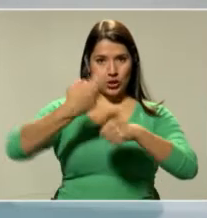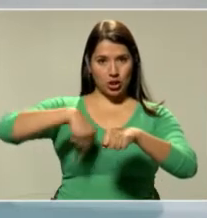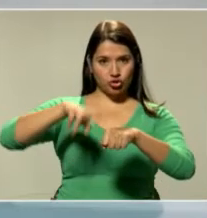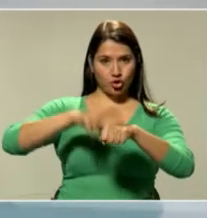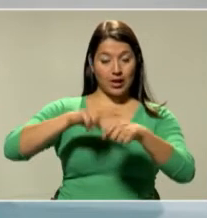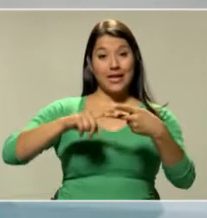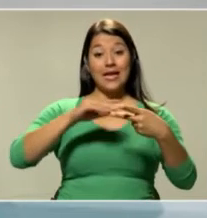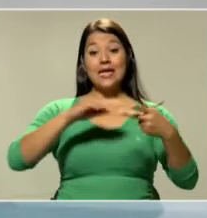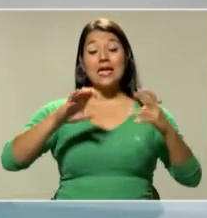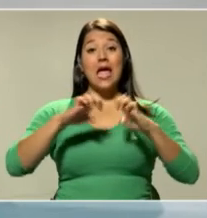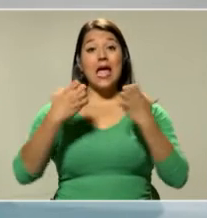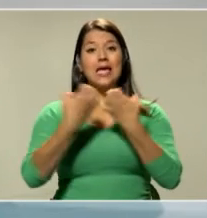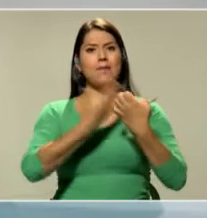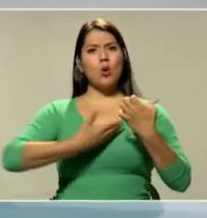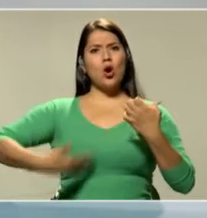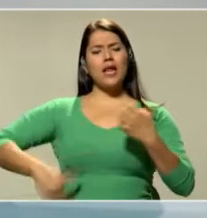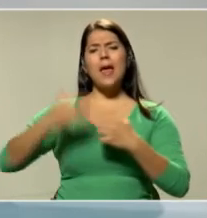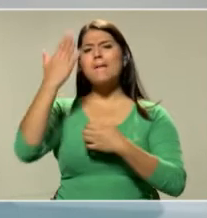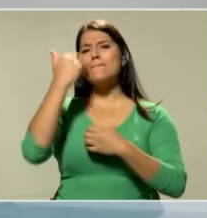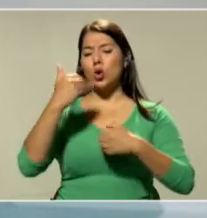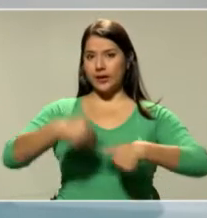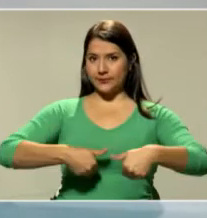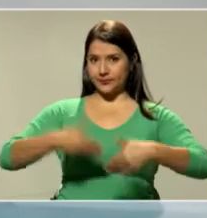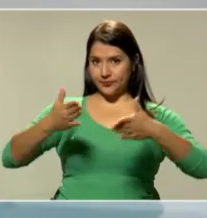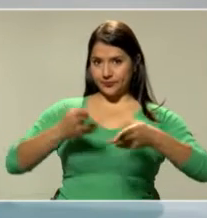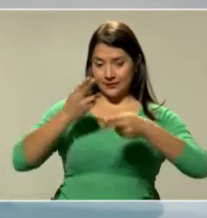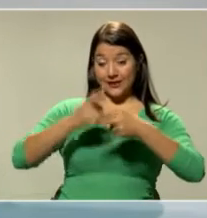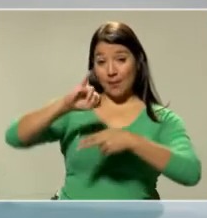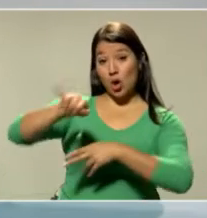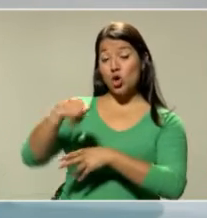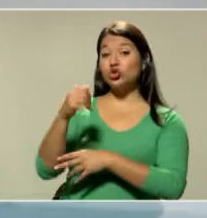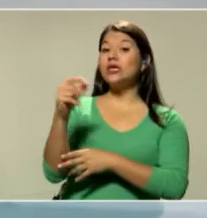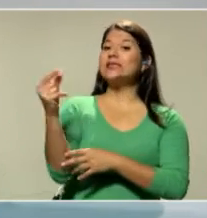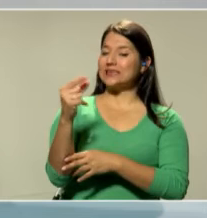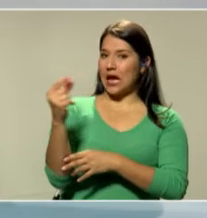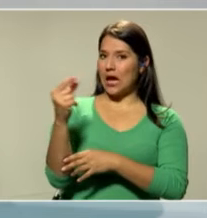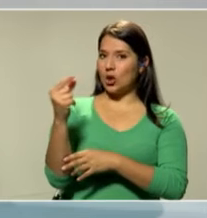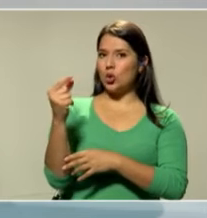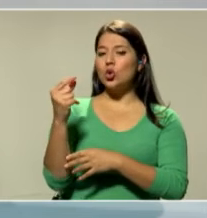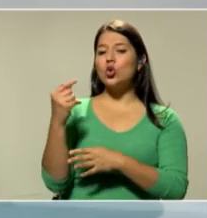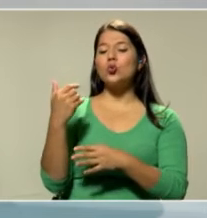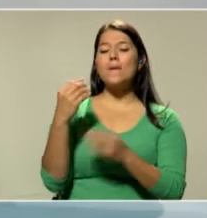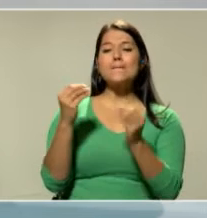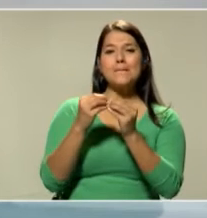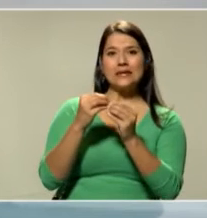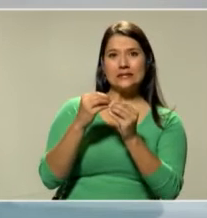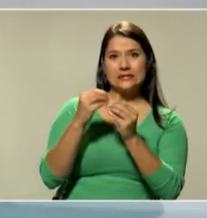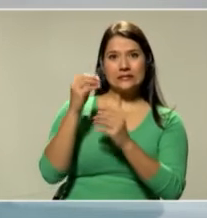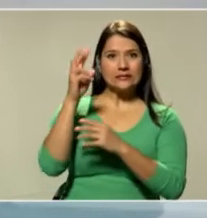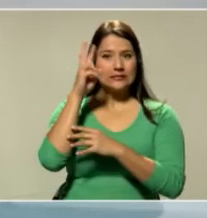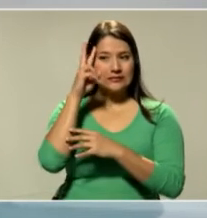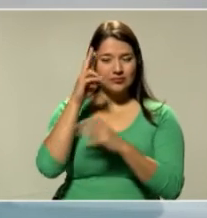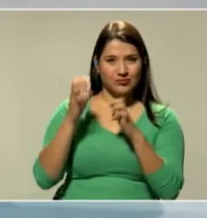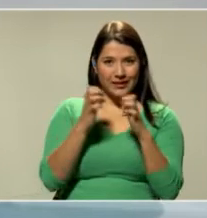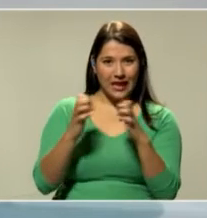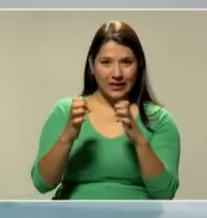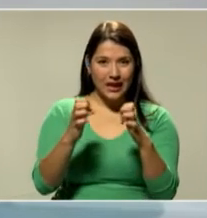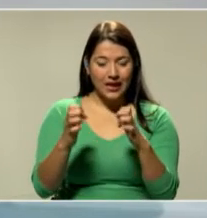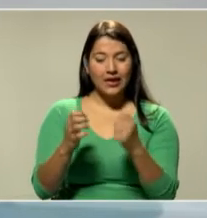y del Club Sport Herediano, porque el técnico José Giacone le ganó la partida en el tema estratégico a Andrés Carevic. Sin embargo,